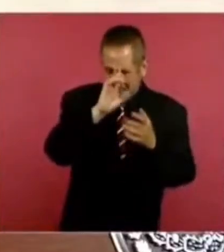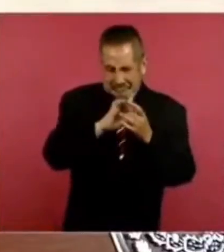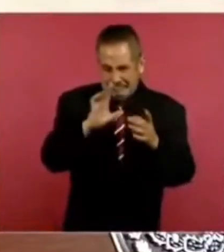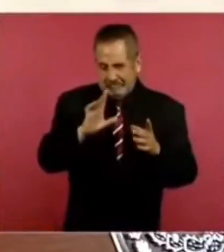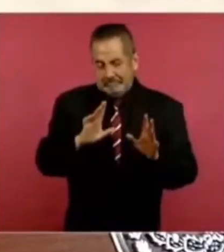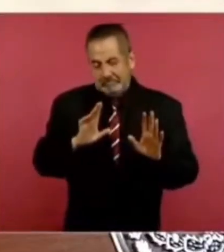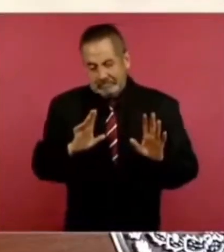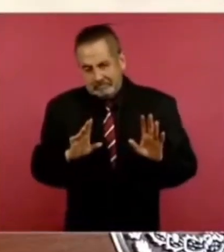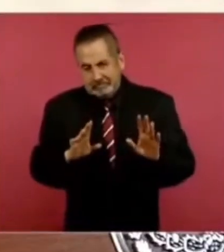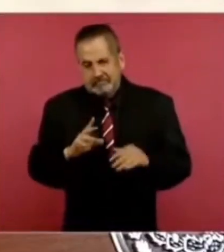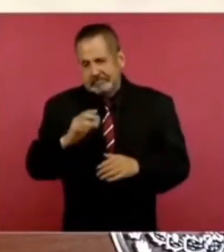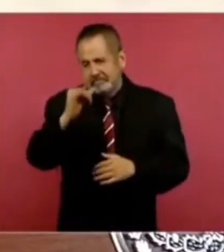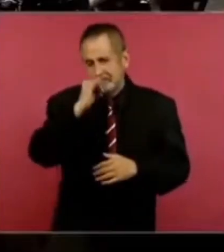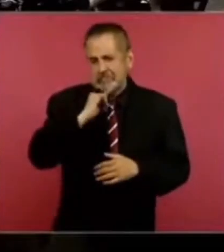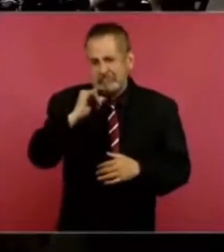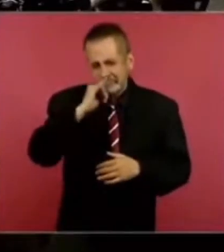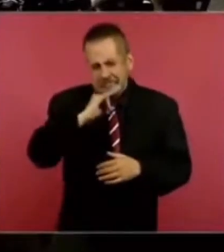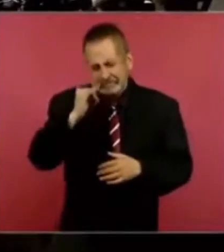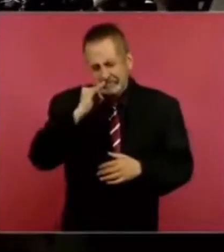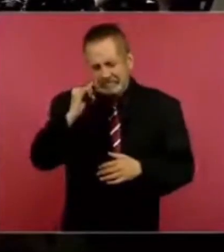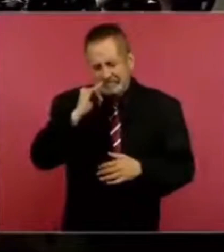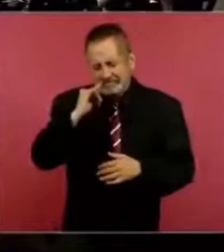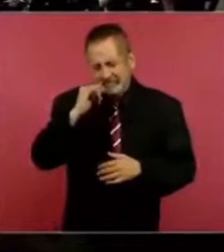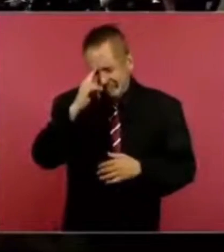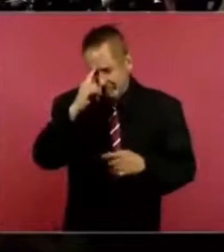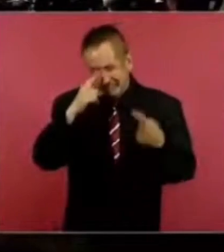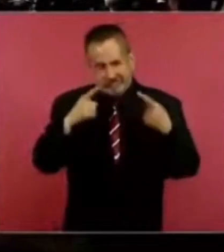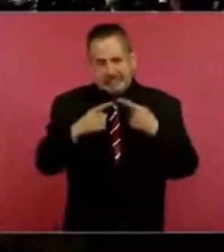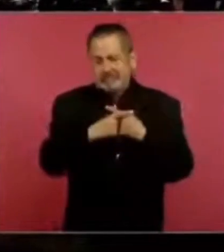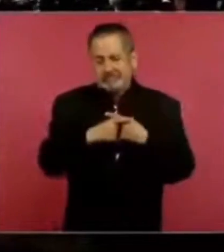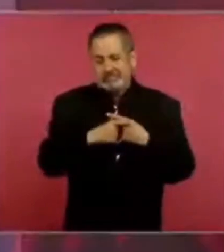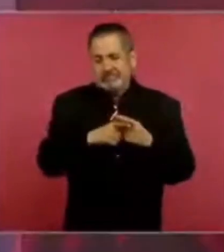sí, congestión alcohólica,